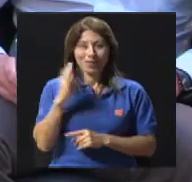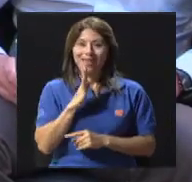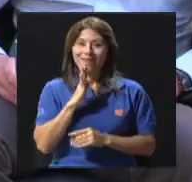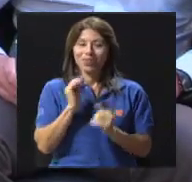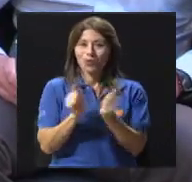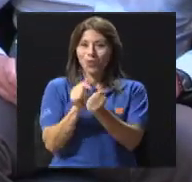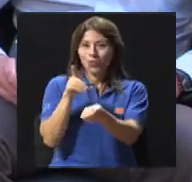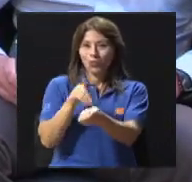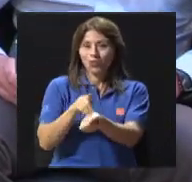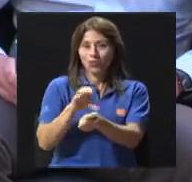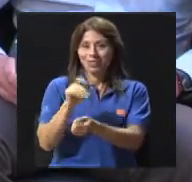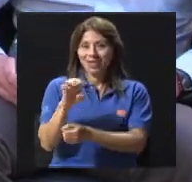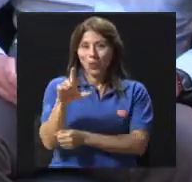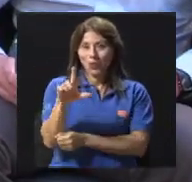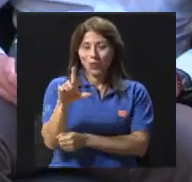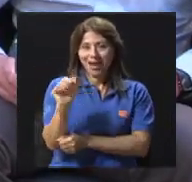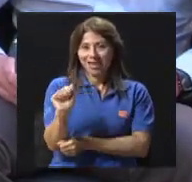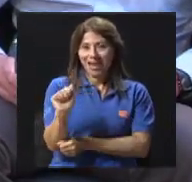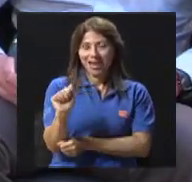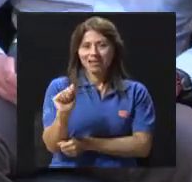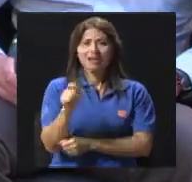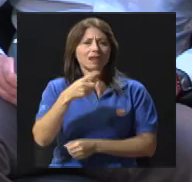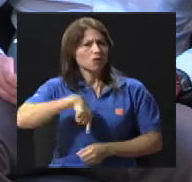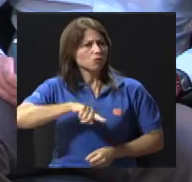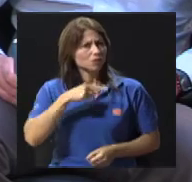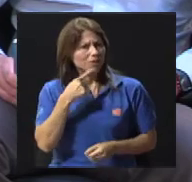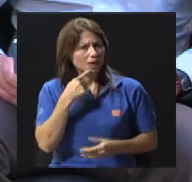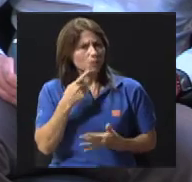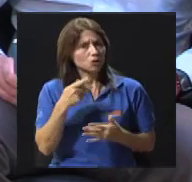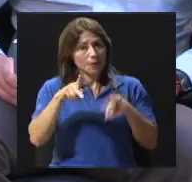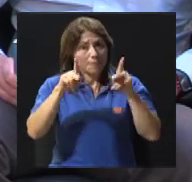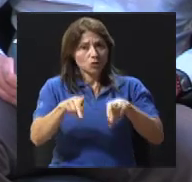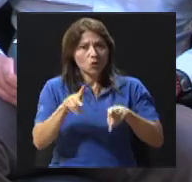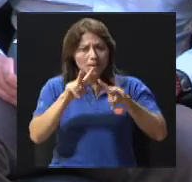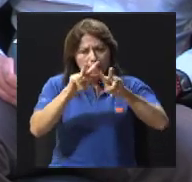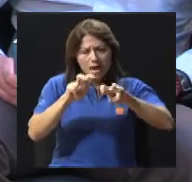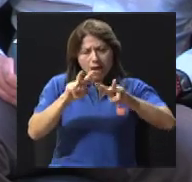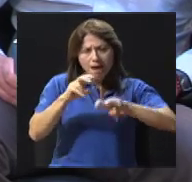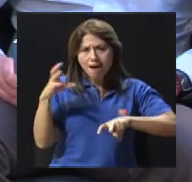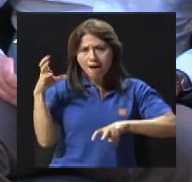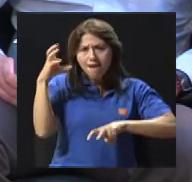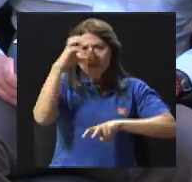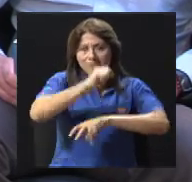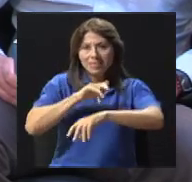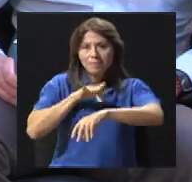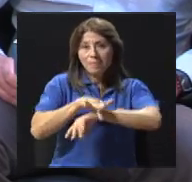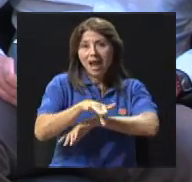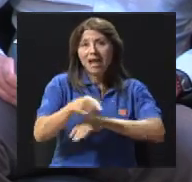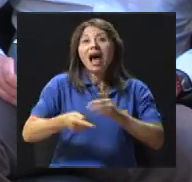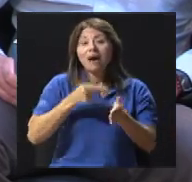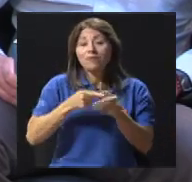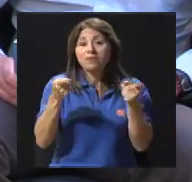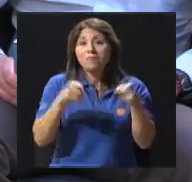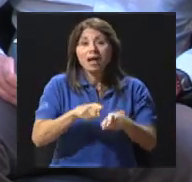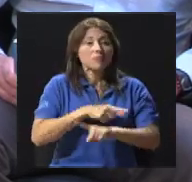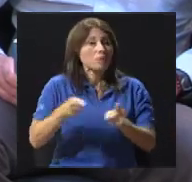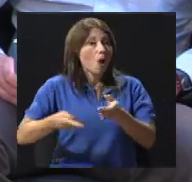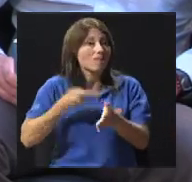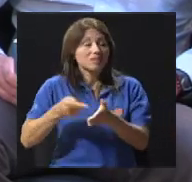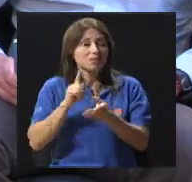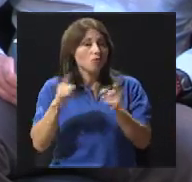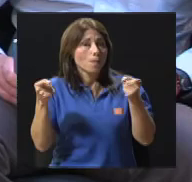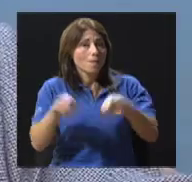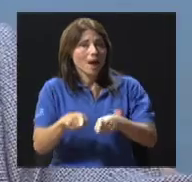Saúl Aguilar, doctor Adolfo, sobre esta detección temprana, este tamizaje que a veces sí se da y otros casos en los cuales no se